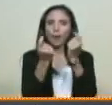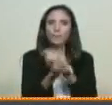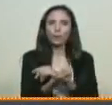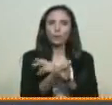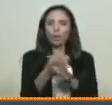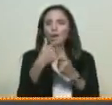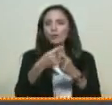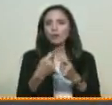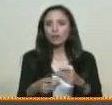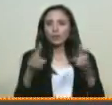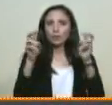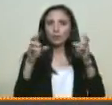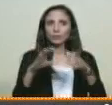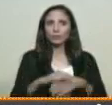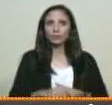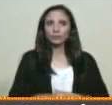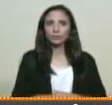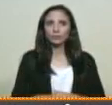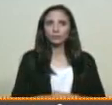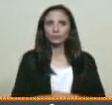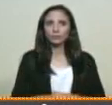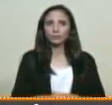Aquí está. 4 de junio.